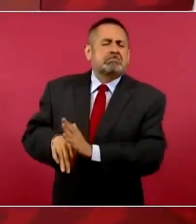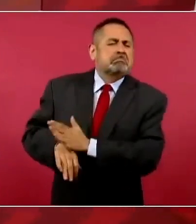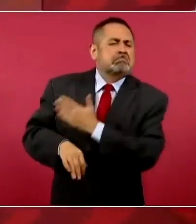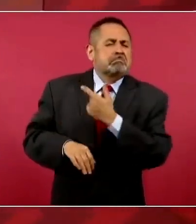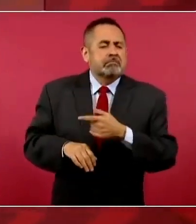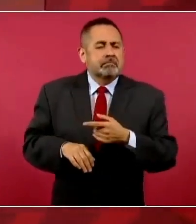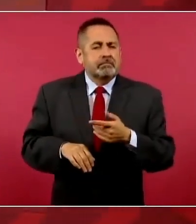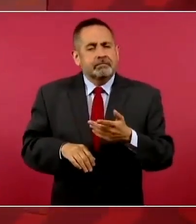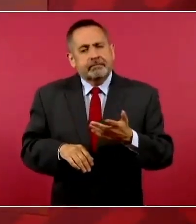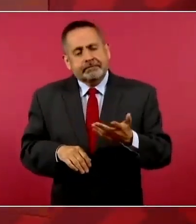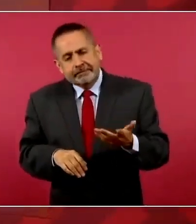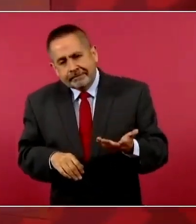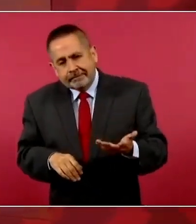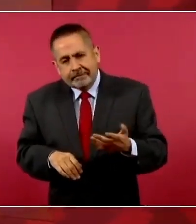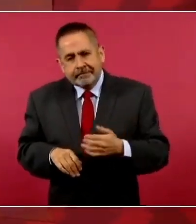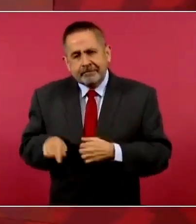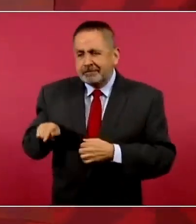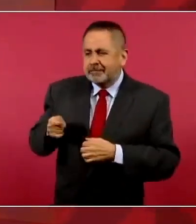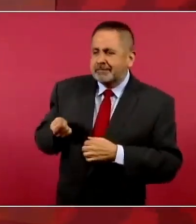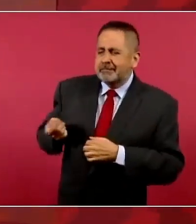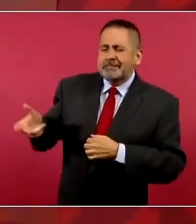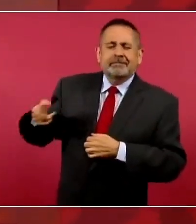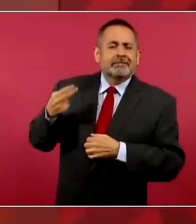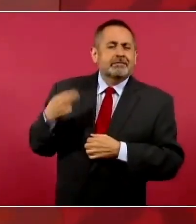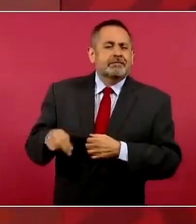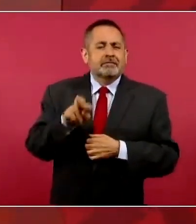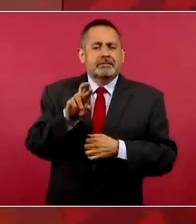a lo que llamaron las ruinas.